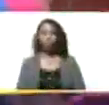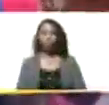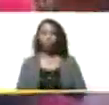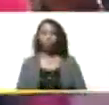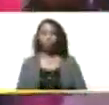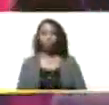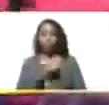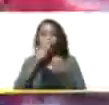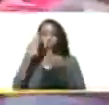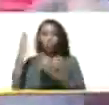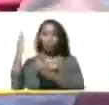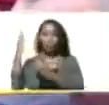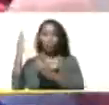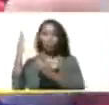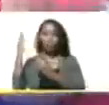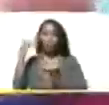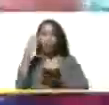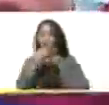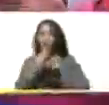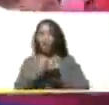Puro muchacho, pues.